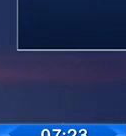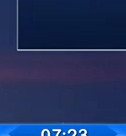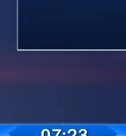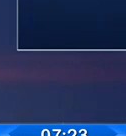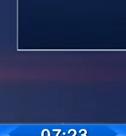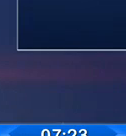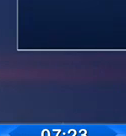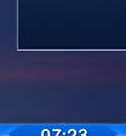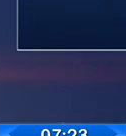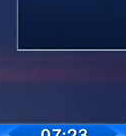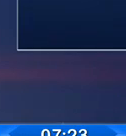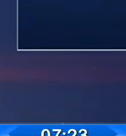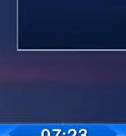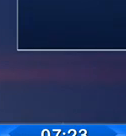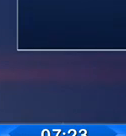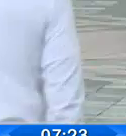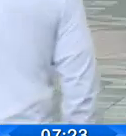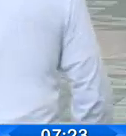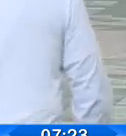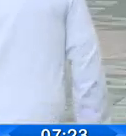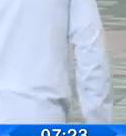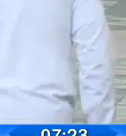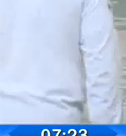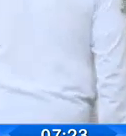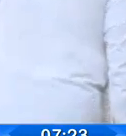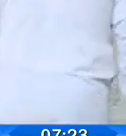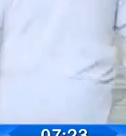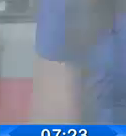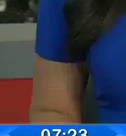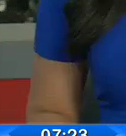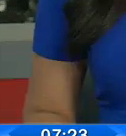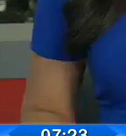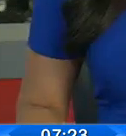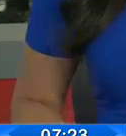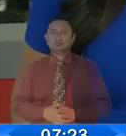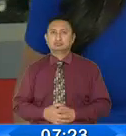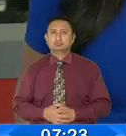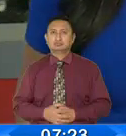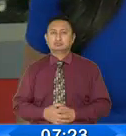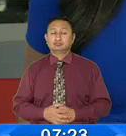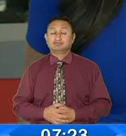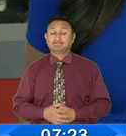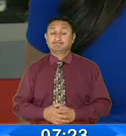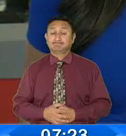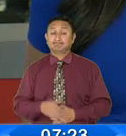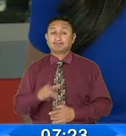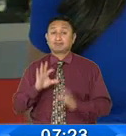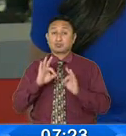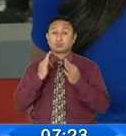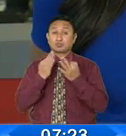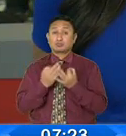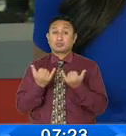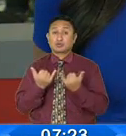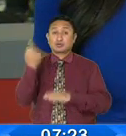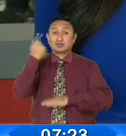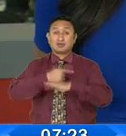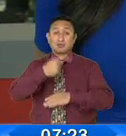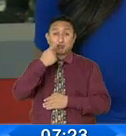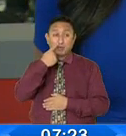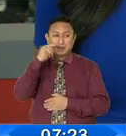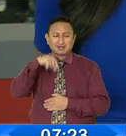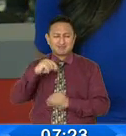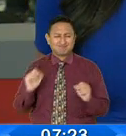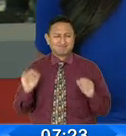099-89-40511. Informó Valeria Navarro. Y numerosas familias celebraron el Día del Padre con alegría